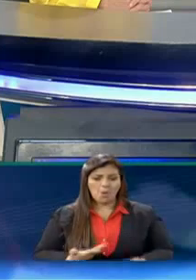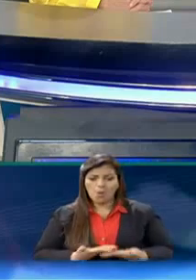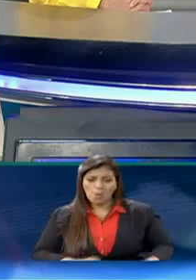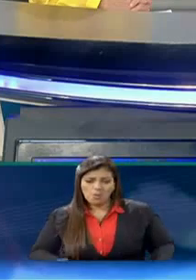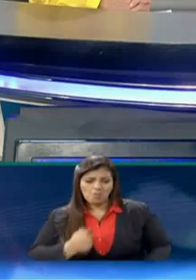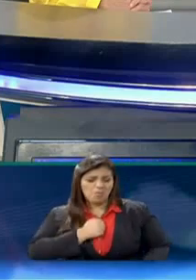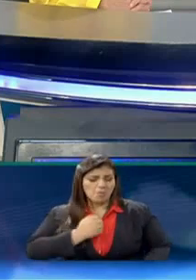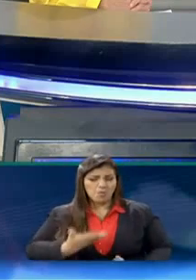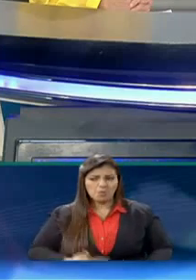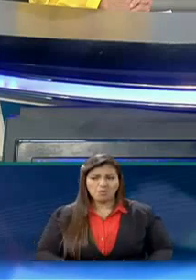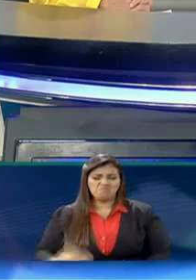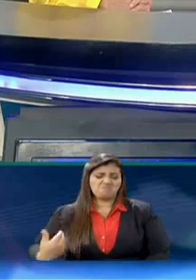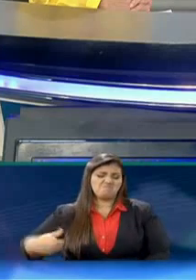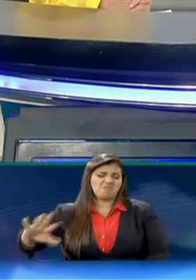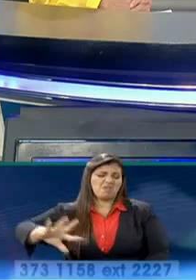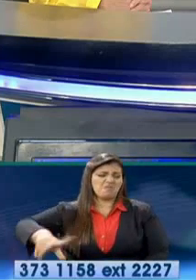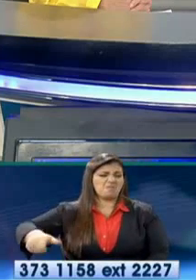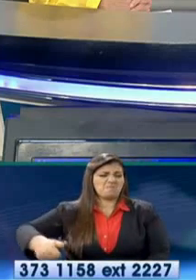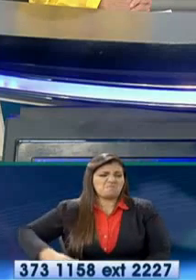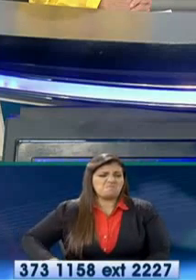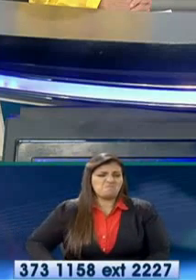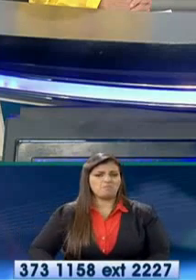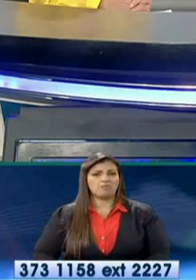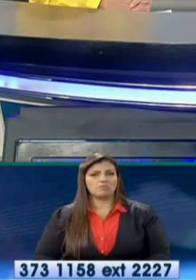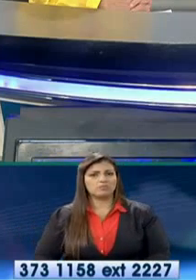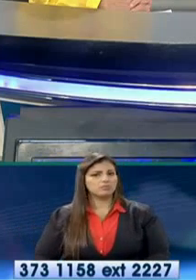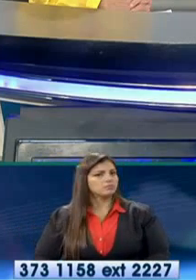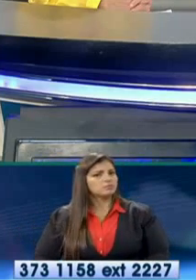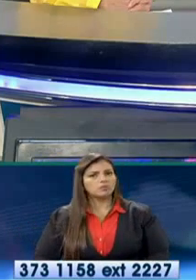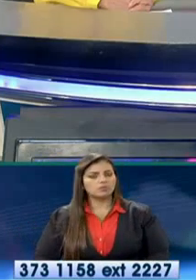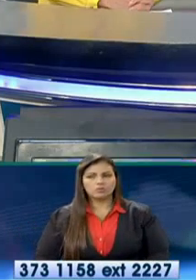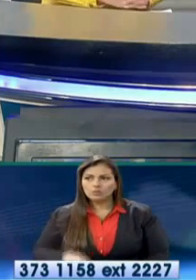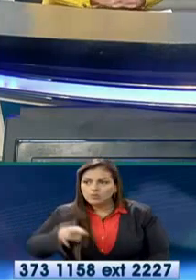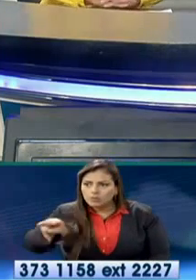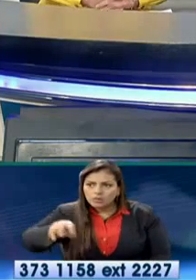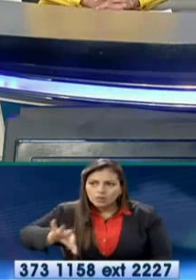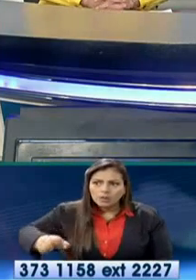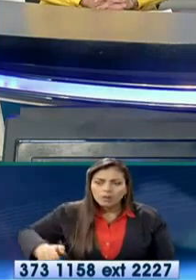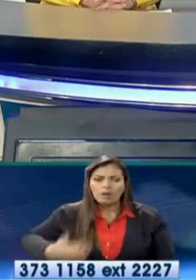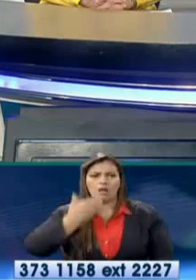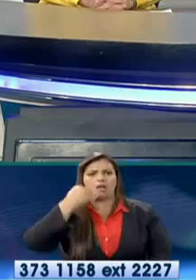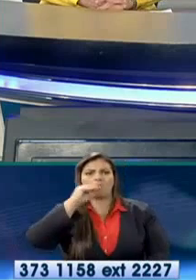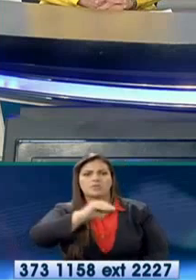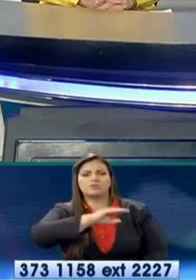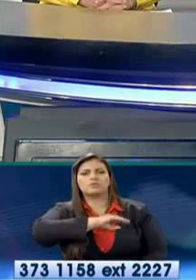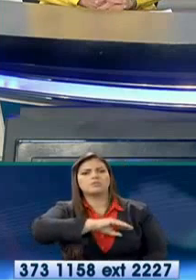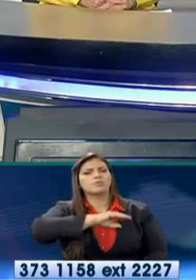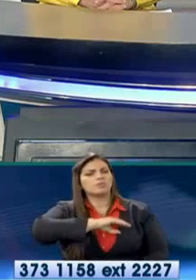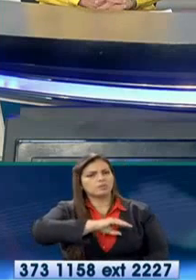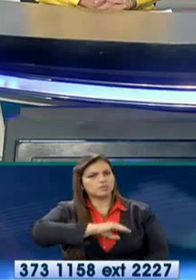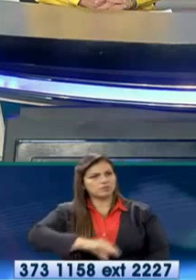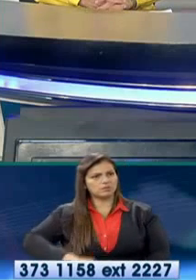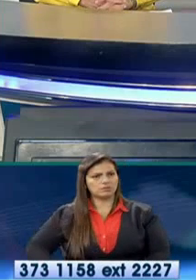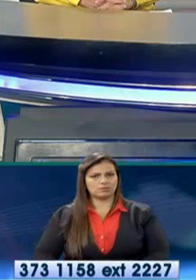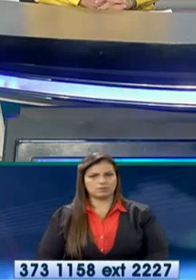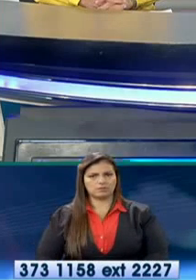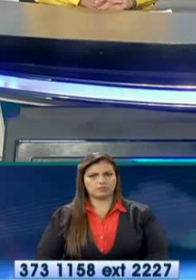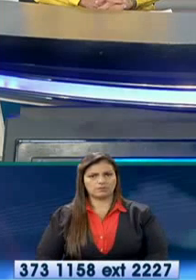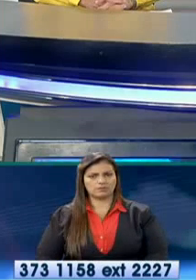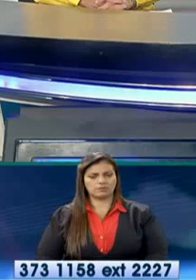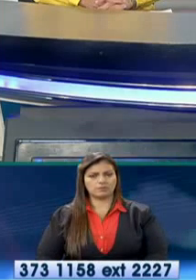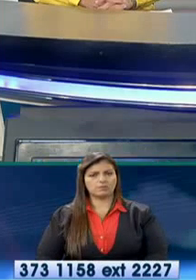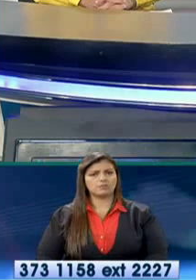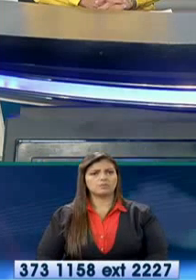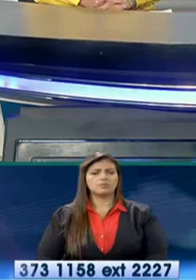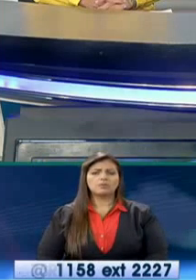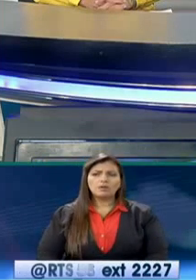Ajá. Esa es la diferencia, ¿no? Yo por las dudas llamo a la policía. Si resulta que es el primo, el hermano, que con autorización